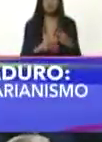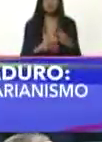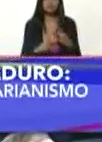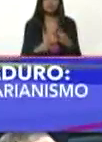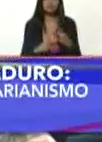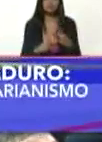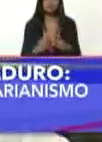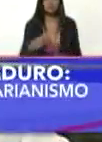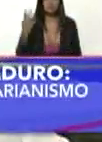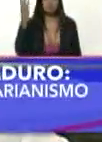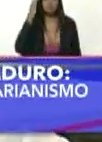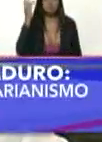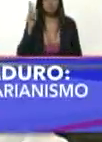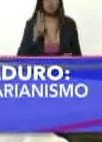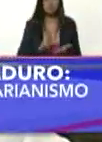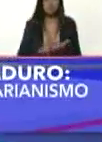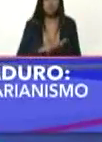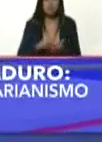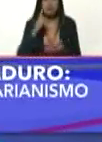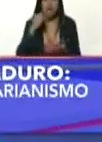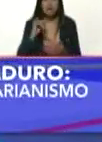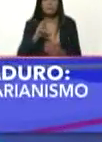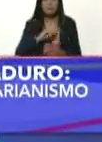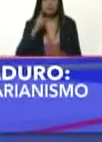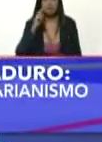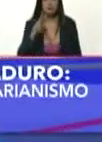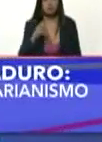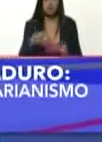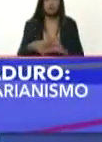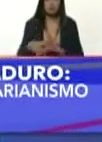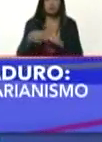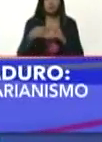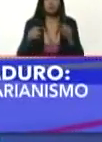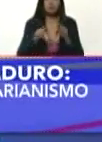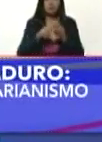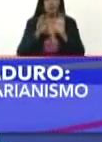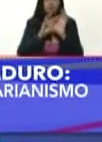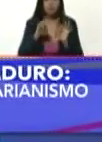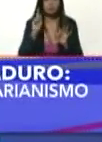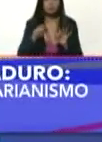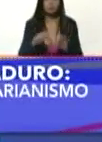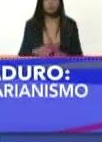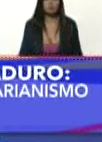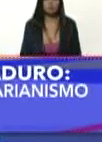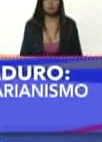que sé que la cumplen, pero creo que tiene que ser conjunta.